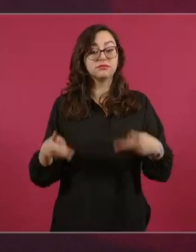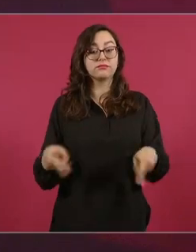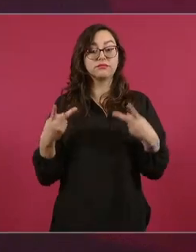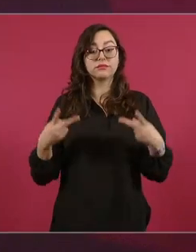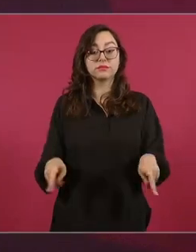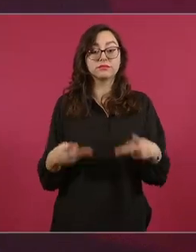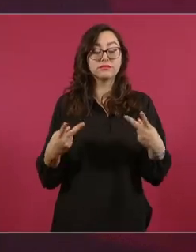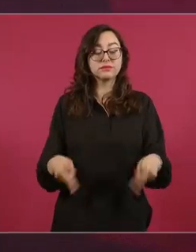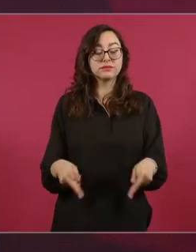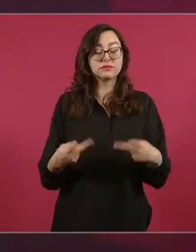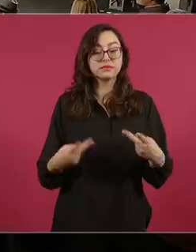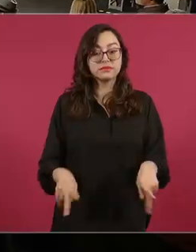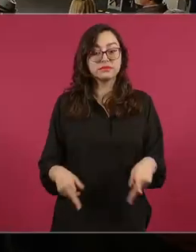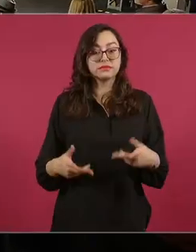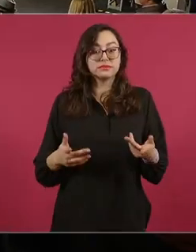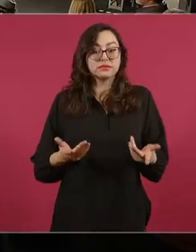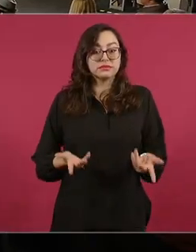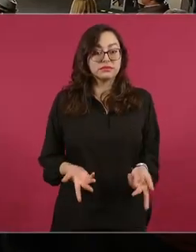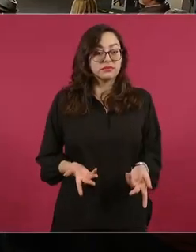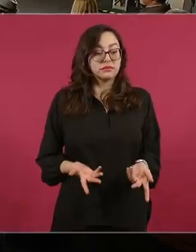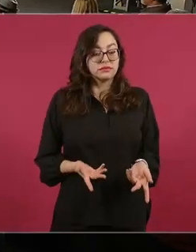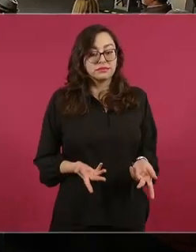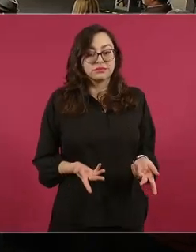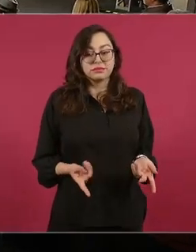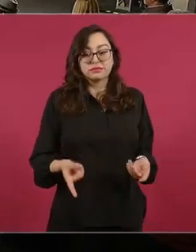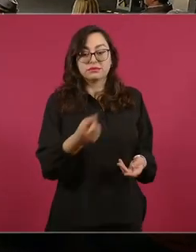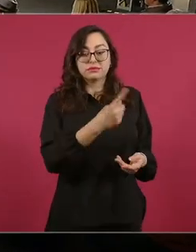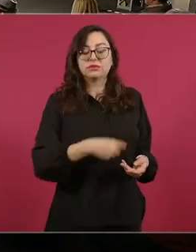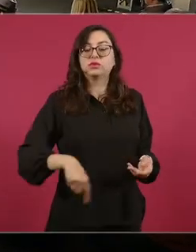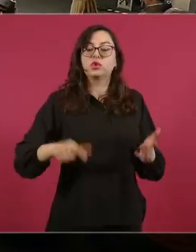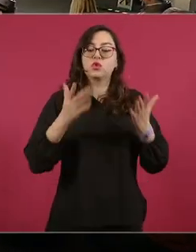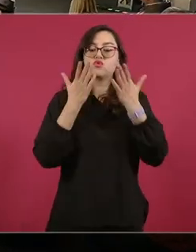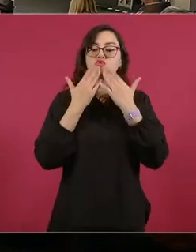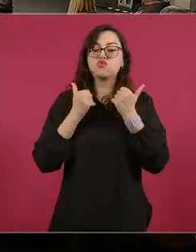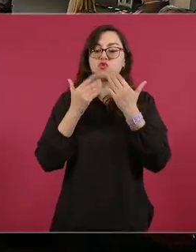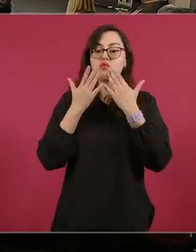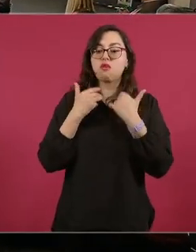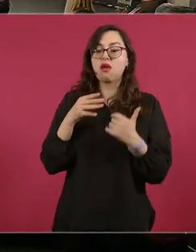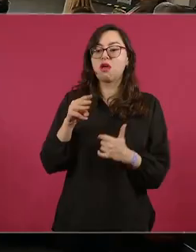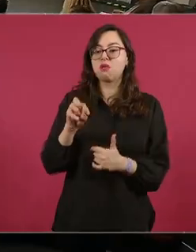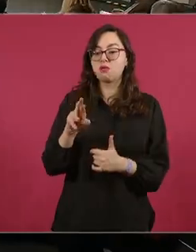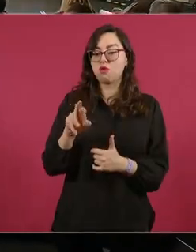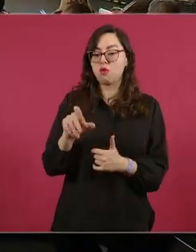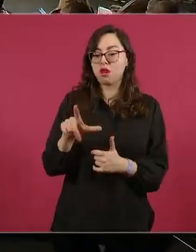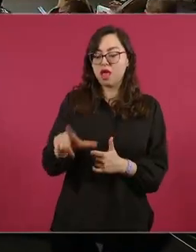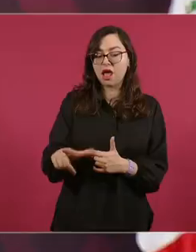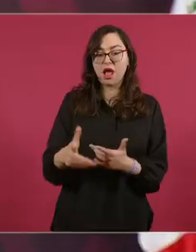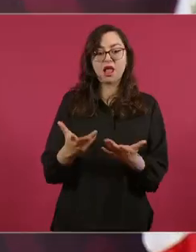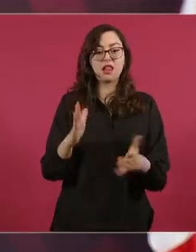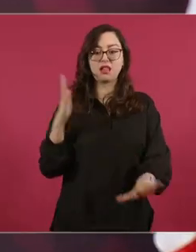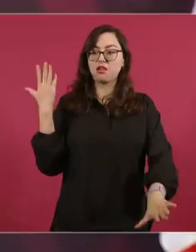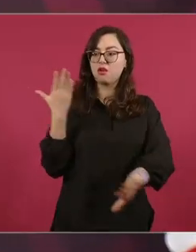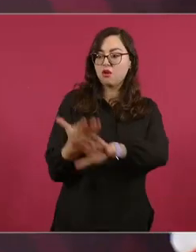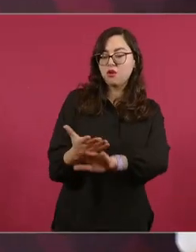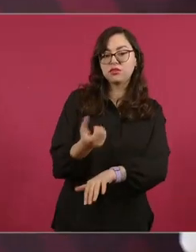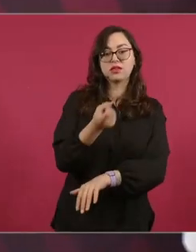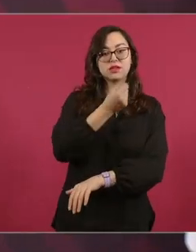y de manera inmoral y desde luego en contra de la salud